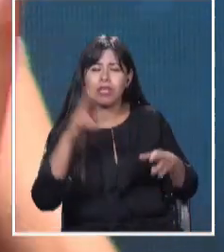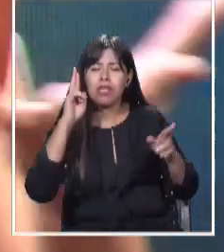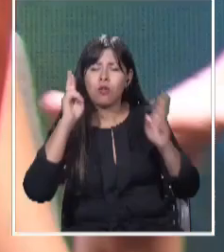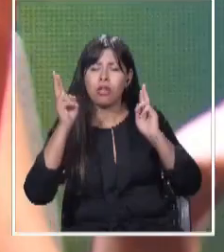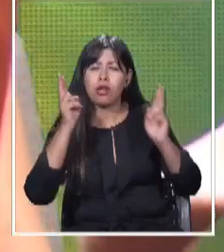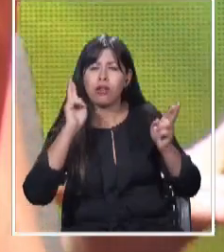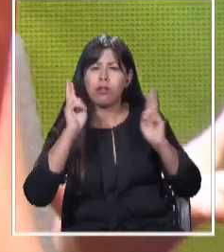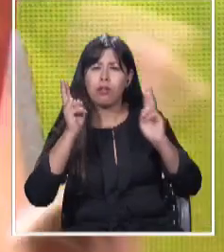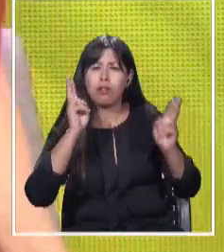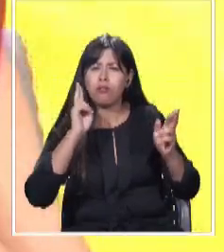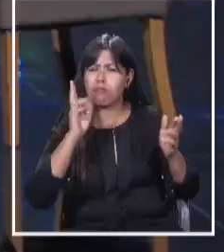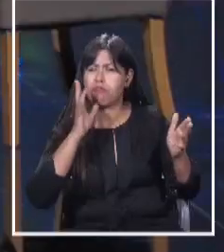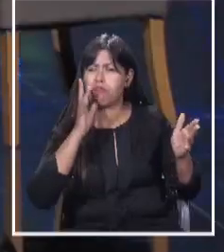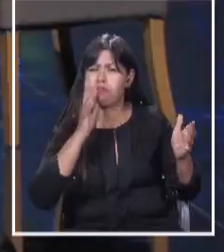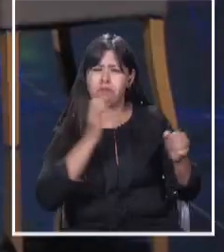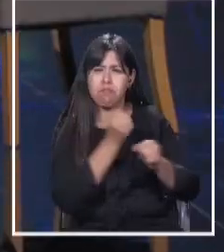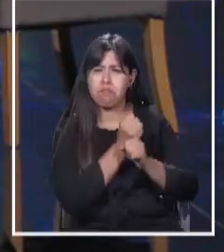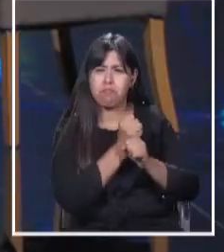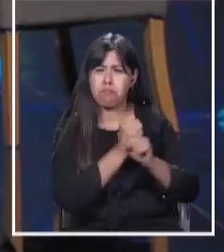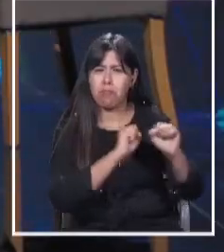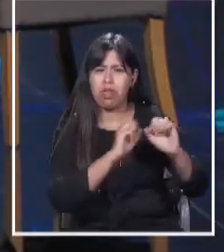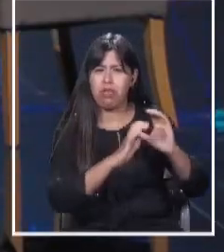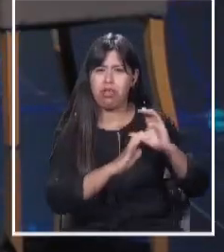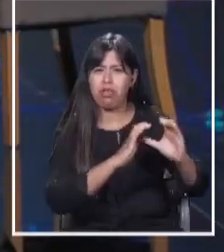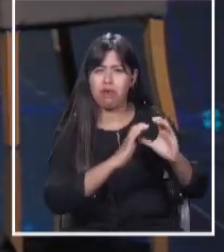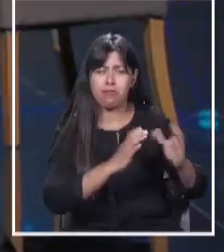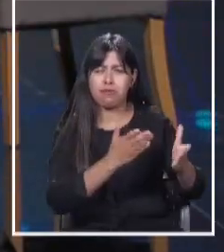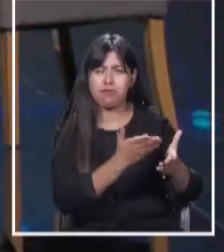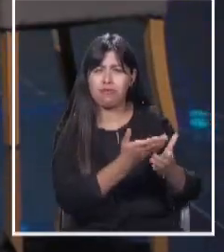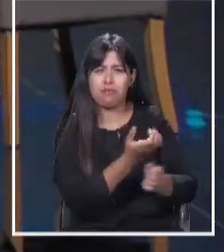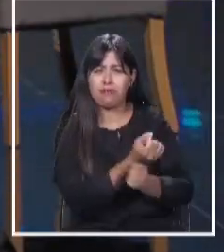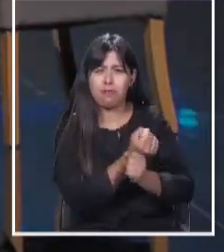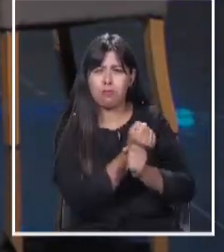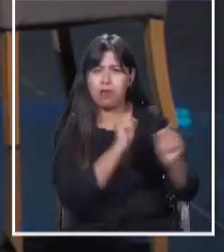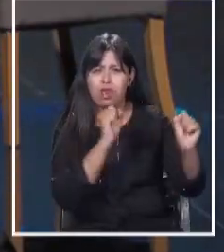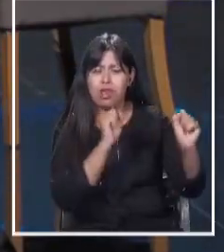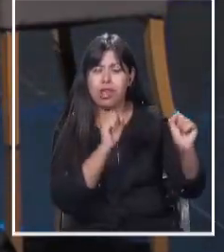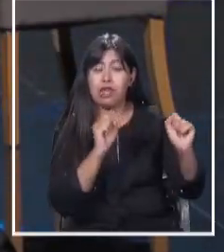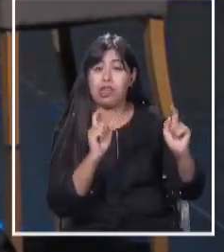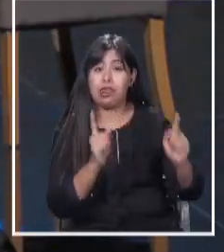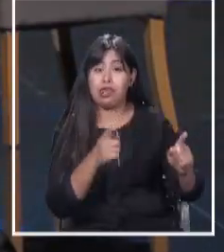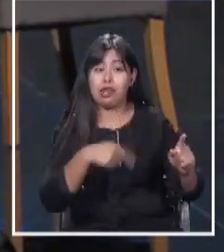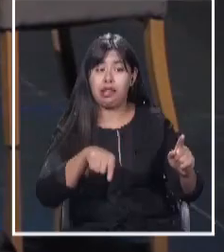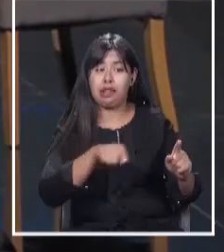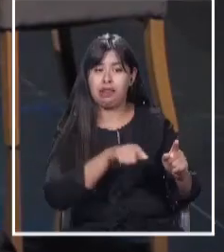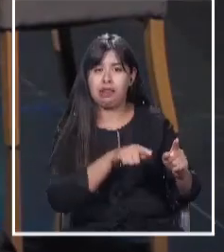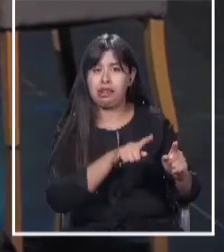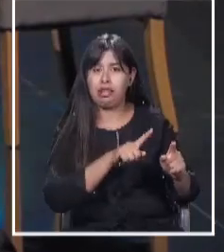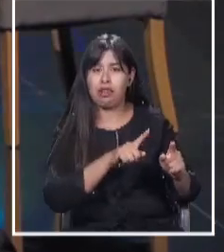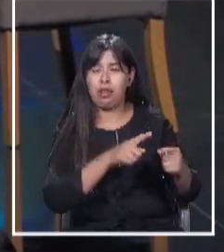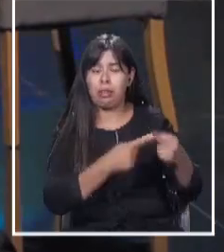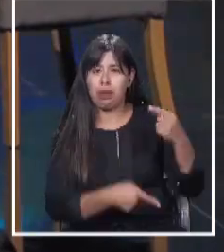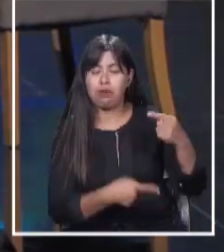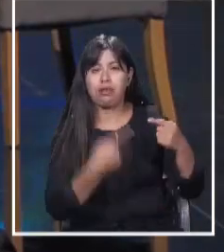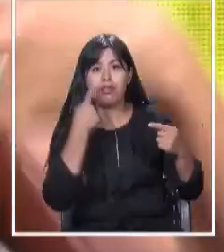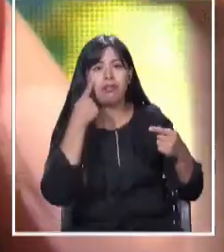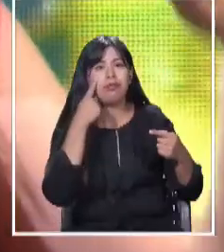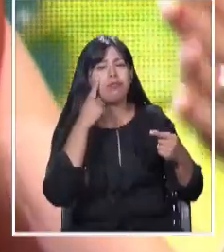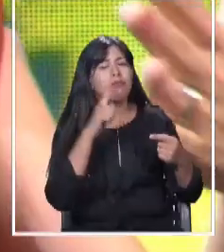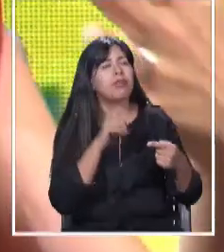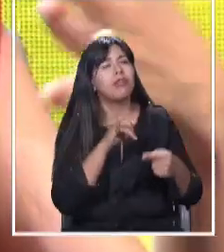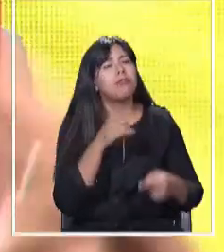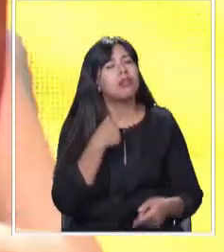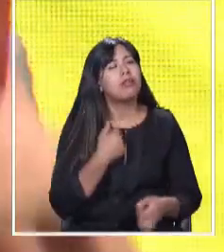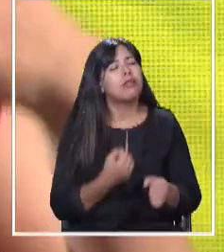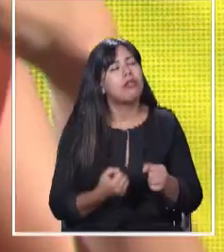es imposible que se comuniquen. Así no se puede. No, hay algo que no funciona. Pero claro, te empiezas a